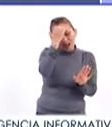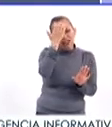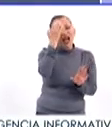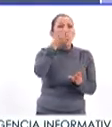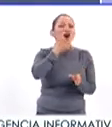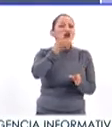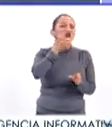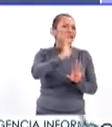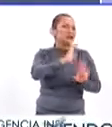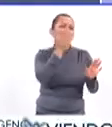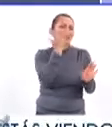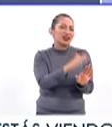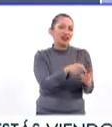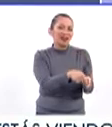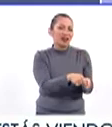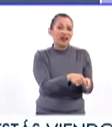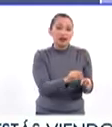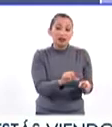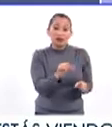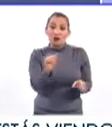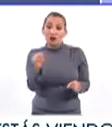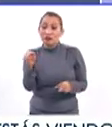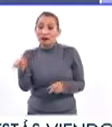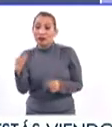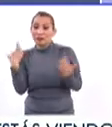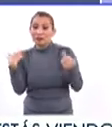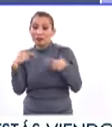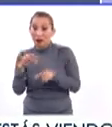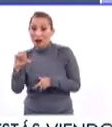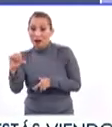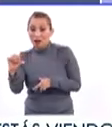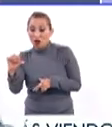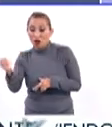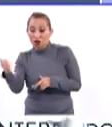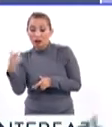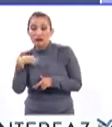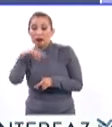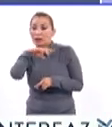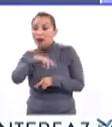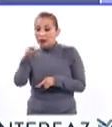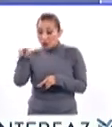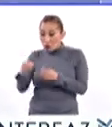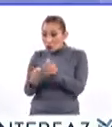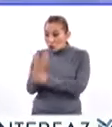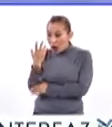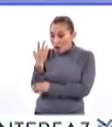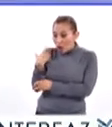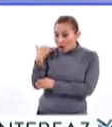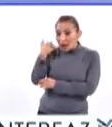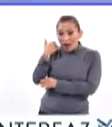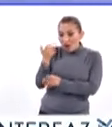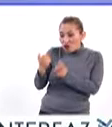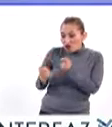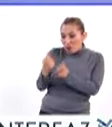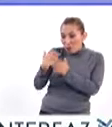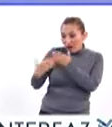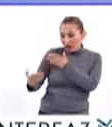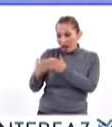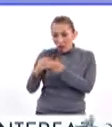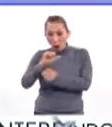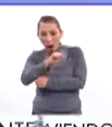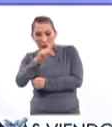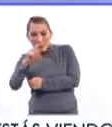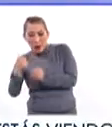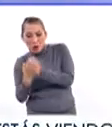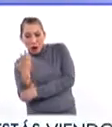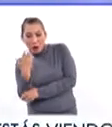manejo. Y por el otro lado están las personas que inmediatamente que surge un nuevo dispositivo, que surge una nueva